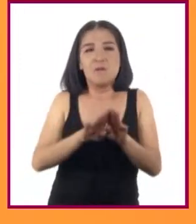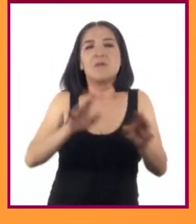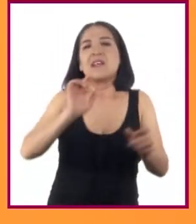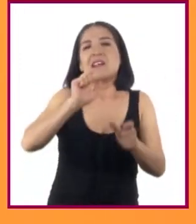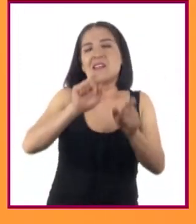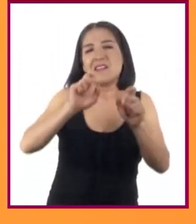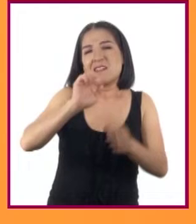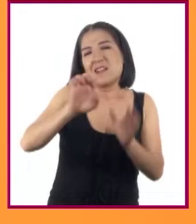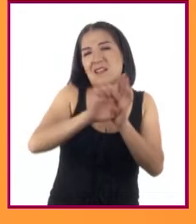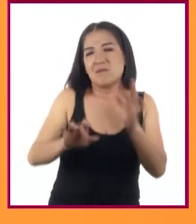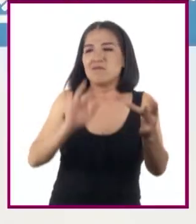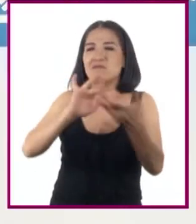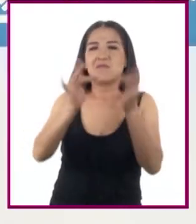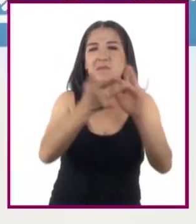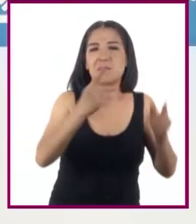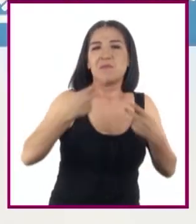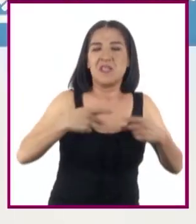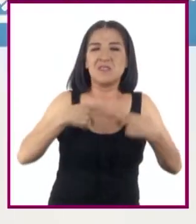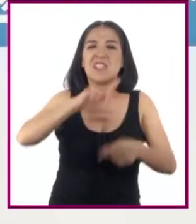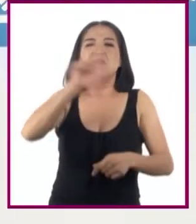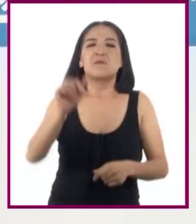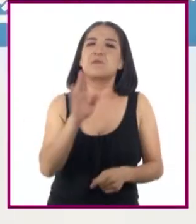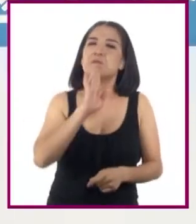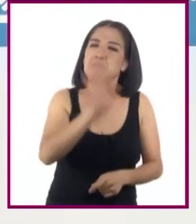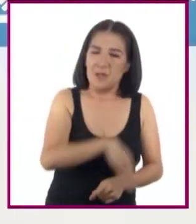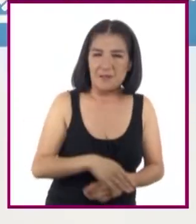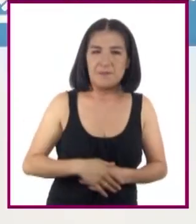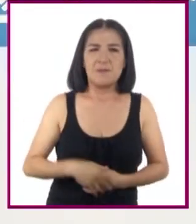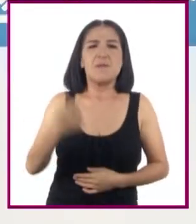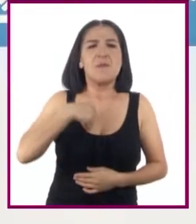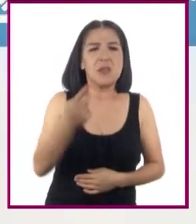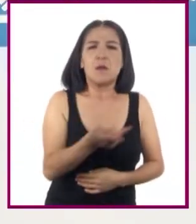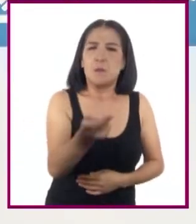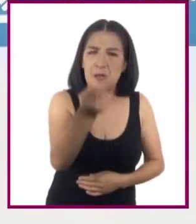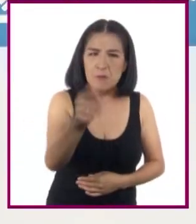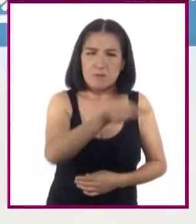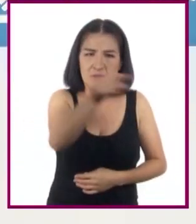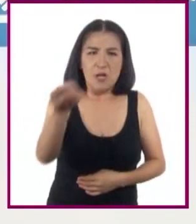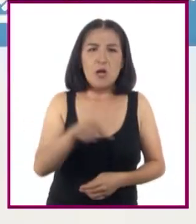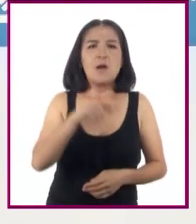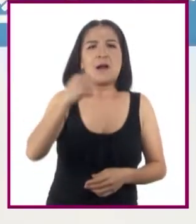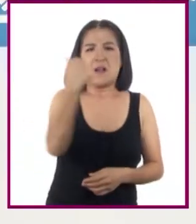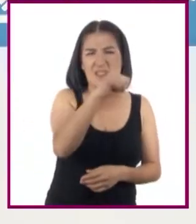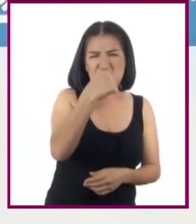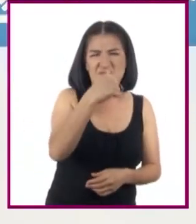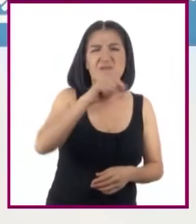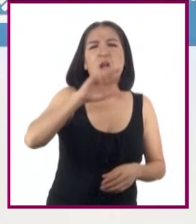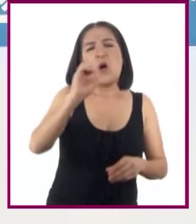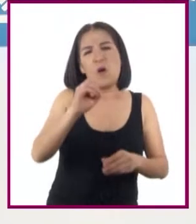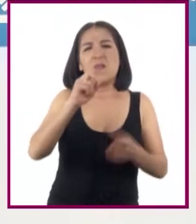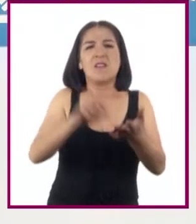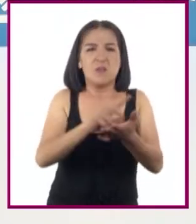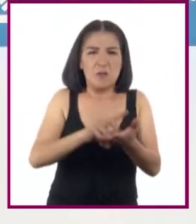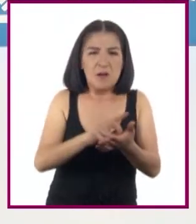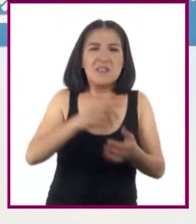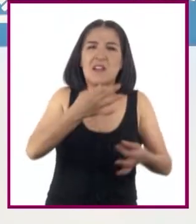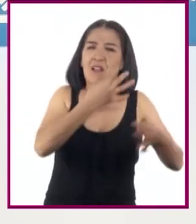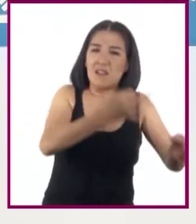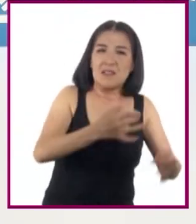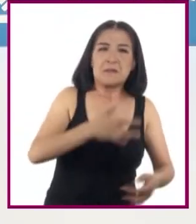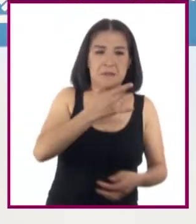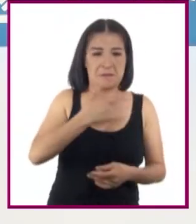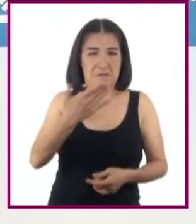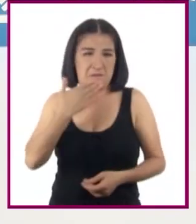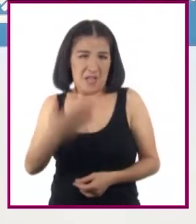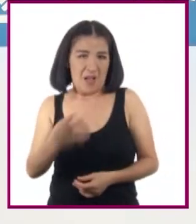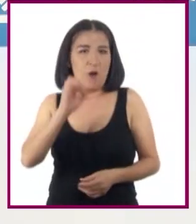con quienes los rodean. Yo les preguntaría, ¿las adicciones generan una sensación de bienestar o generan